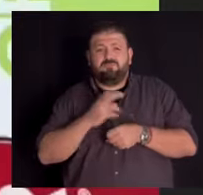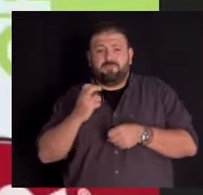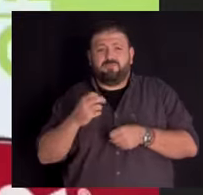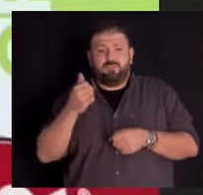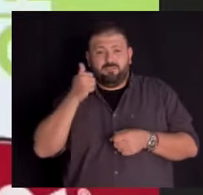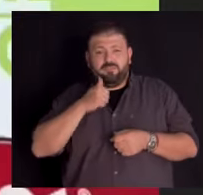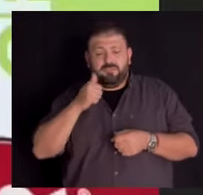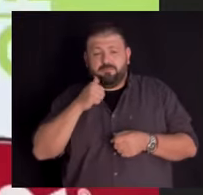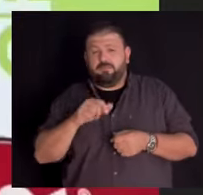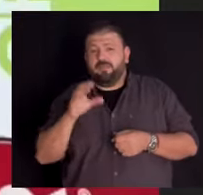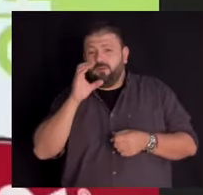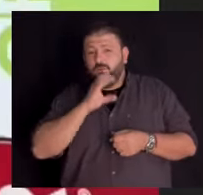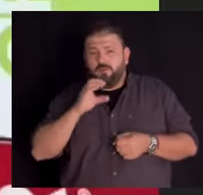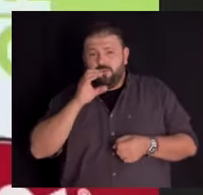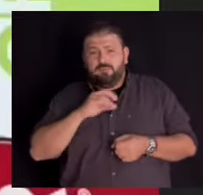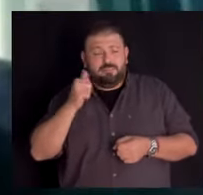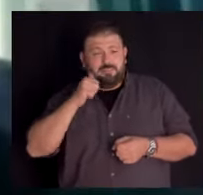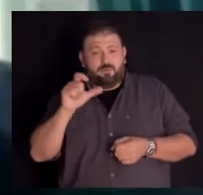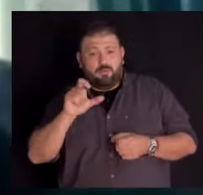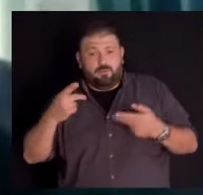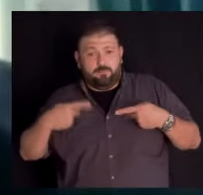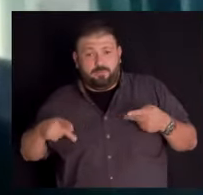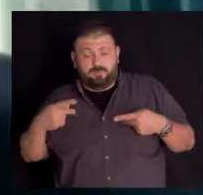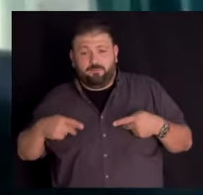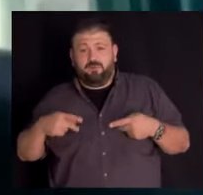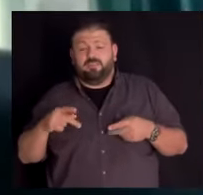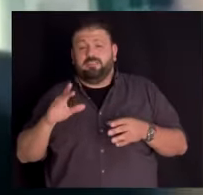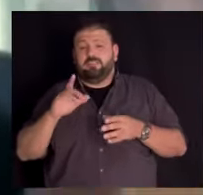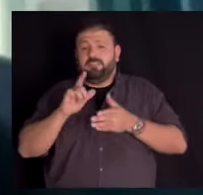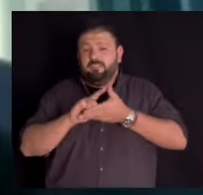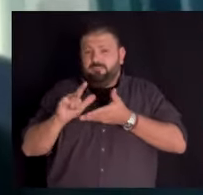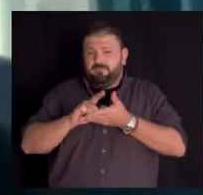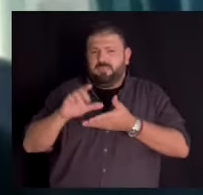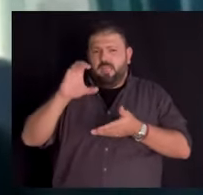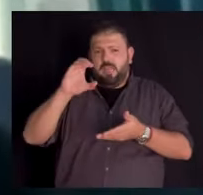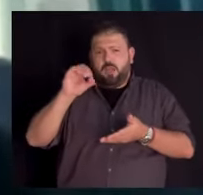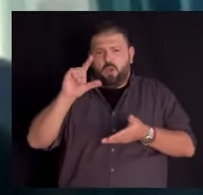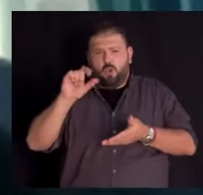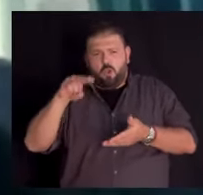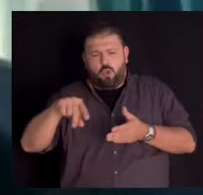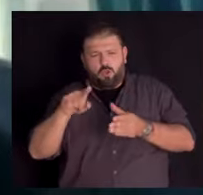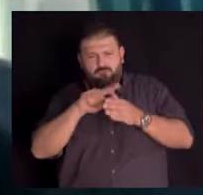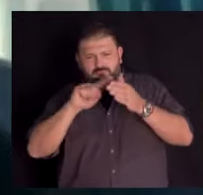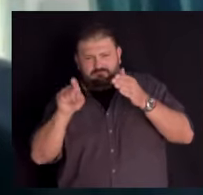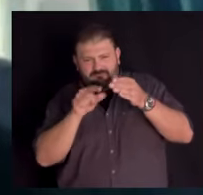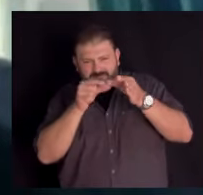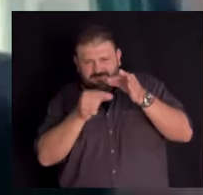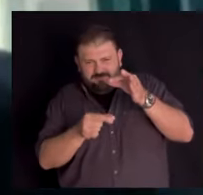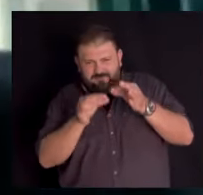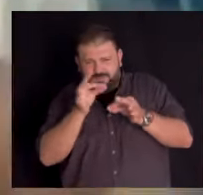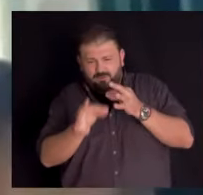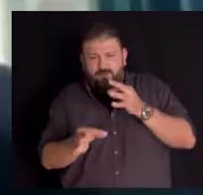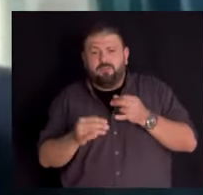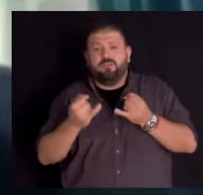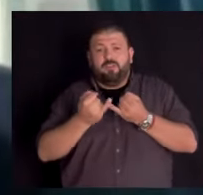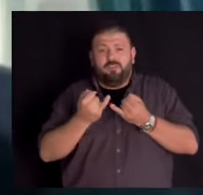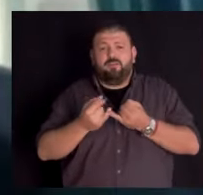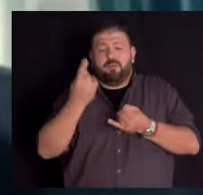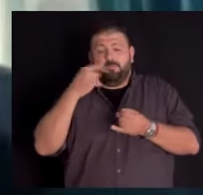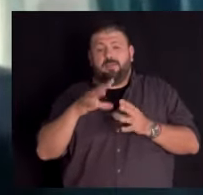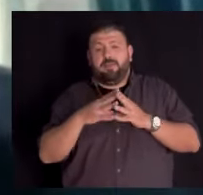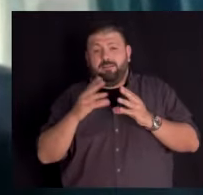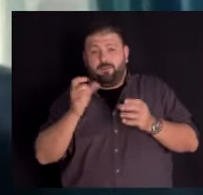curiosamente, personas desintoxicándose el colon, fortaleciendo el hígado, ¿sí?, desaparece la